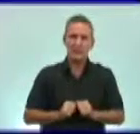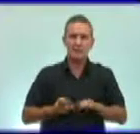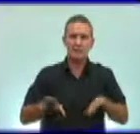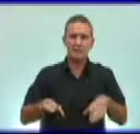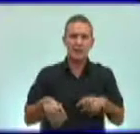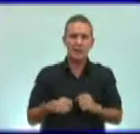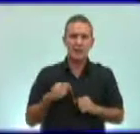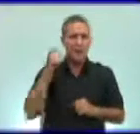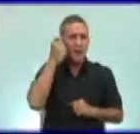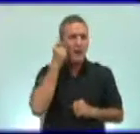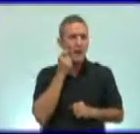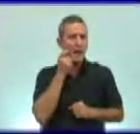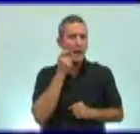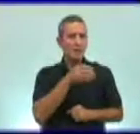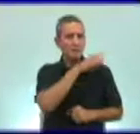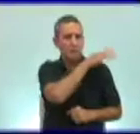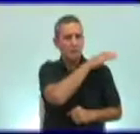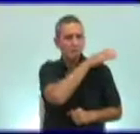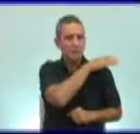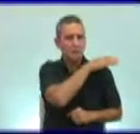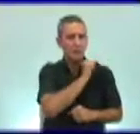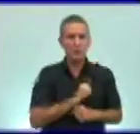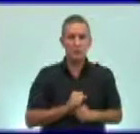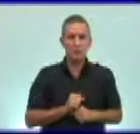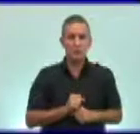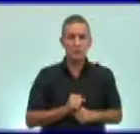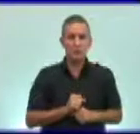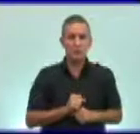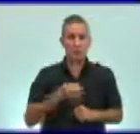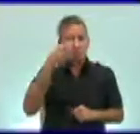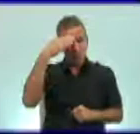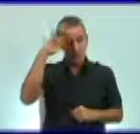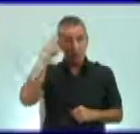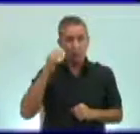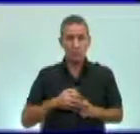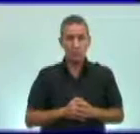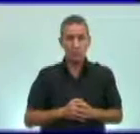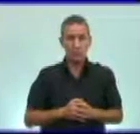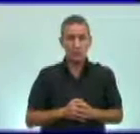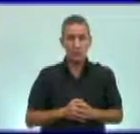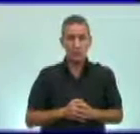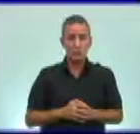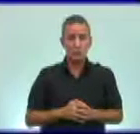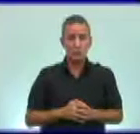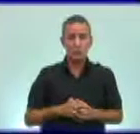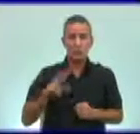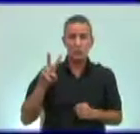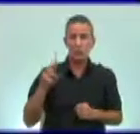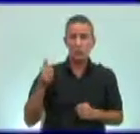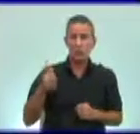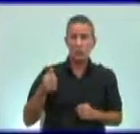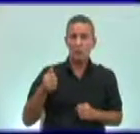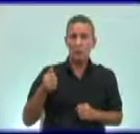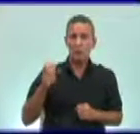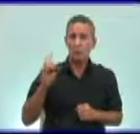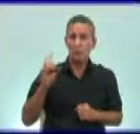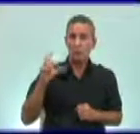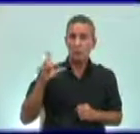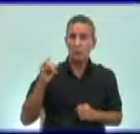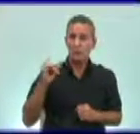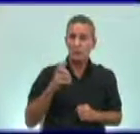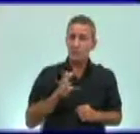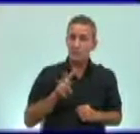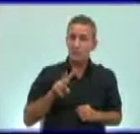transparente y emancipador. Por eso, para los cubanos, lo bolivariano es un núcleo de la ideología de la Revolución